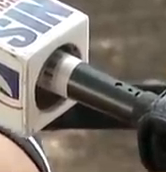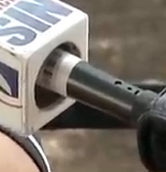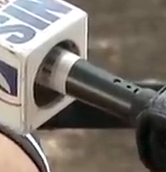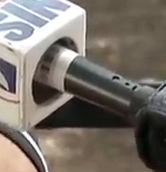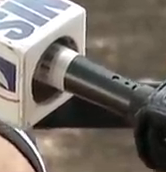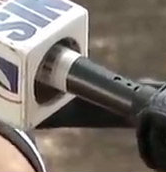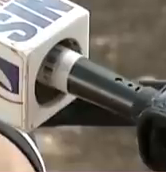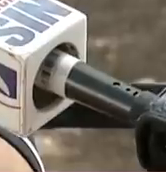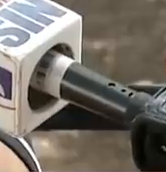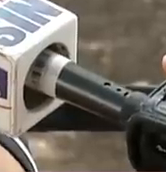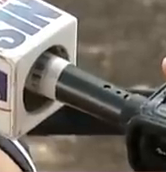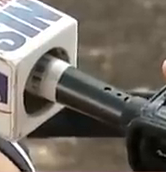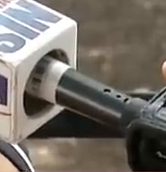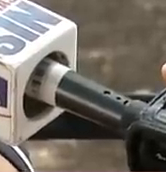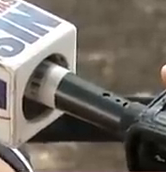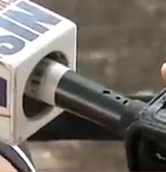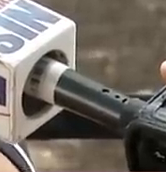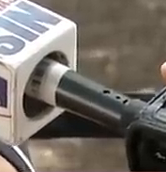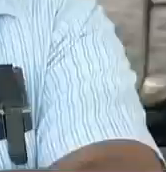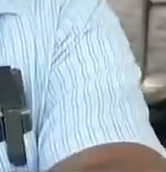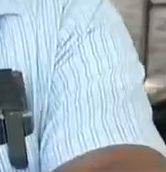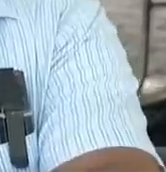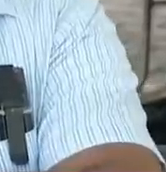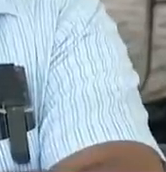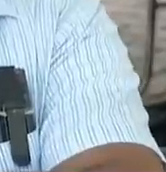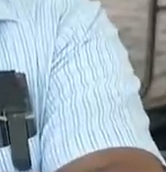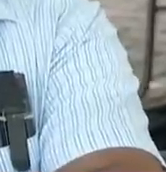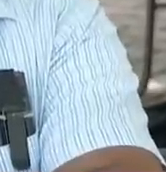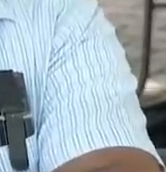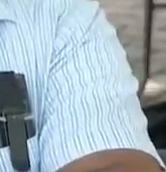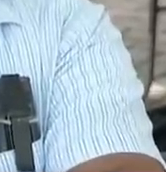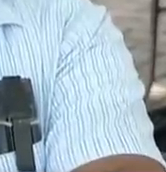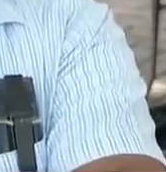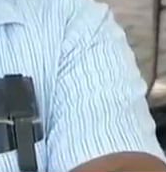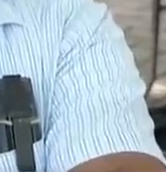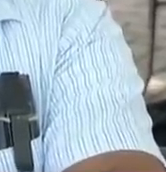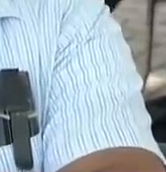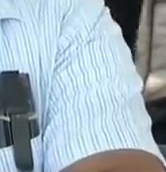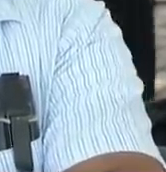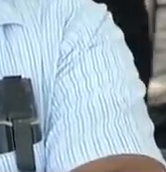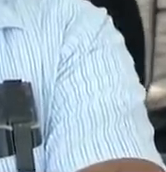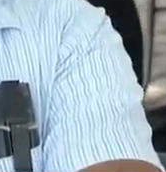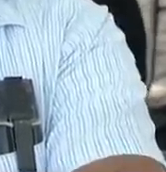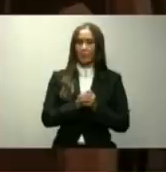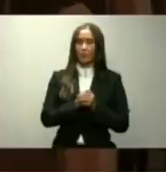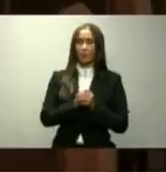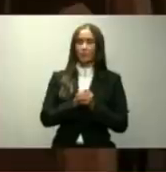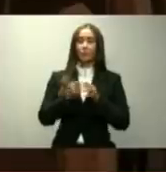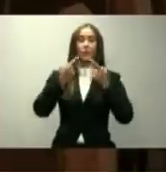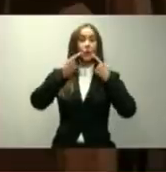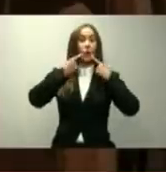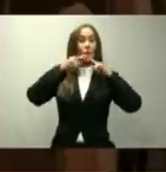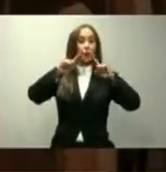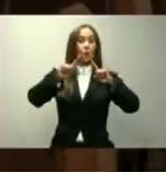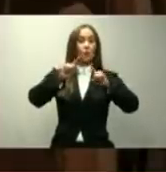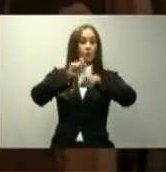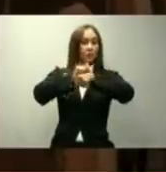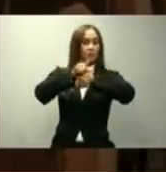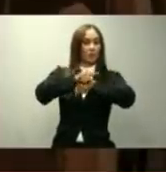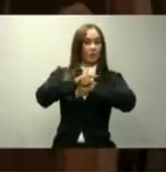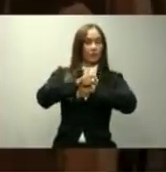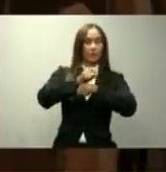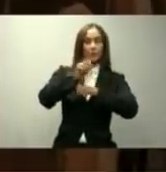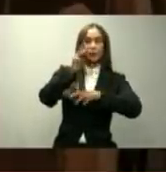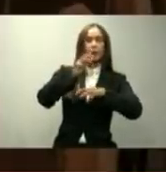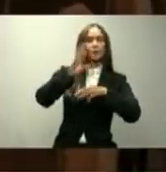aprovechados, son usados para clientelismo político. Yo lo veo bien, que se le reduzca los presupuestos de los partidos. En su cuarta locución, desde